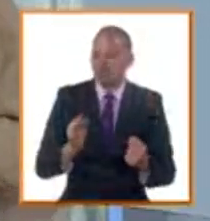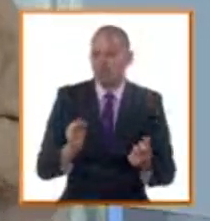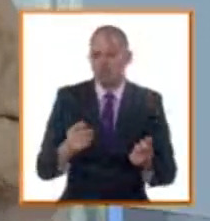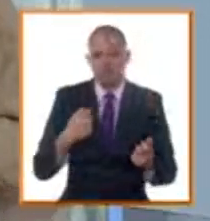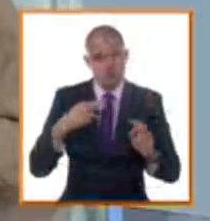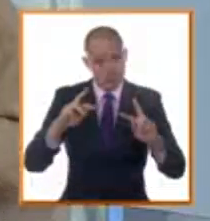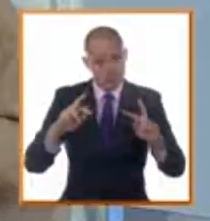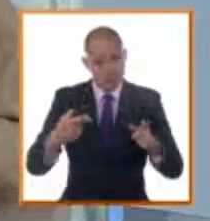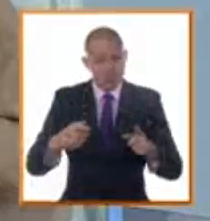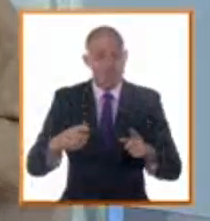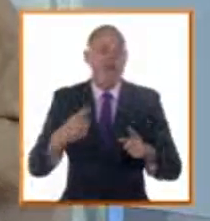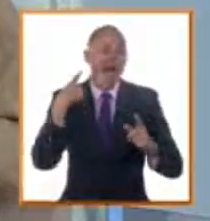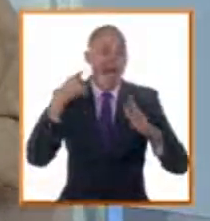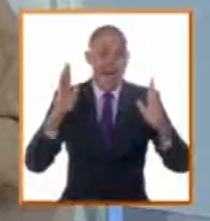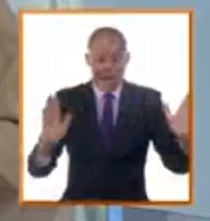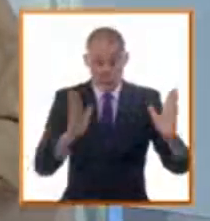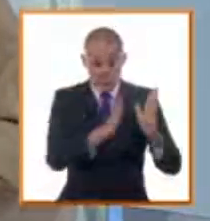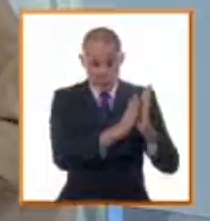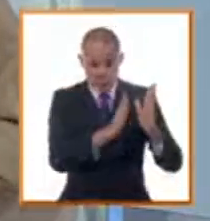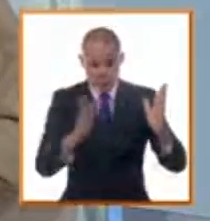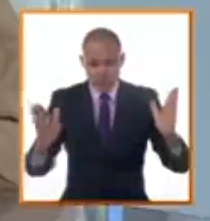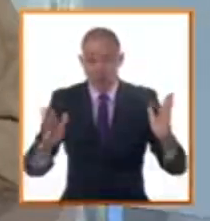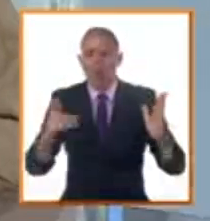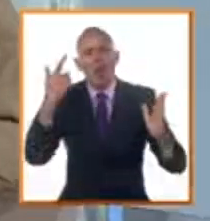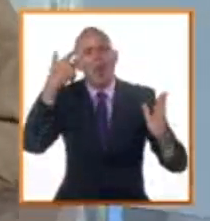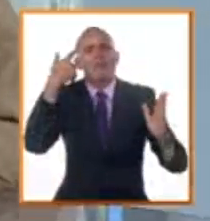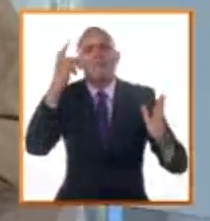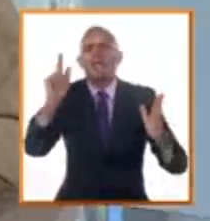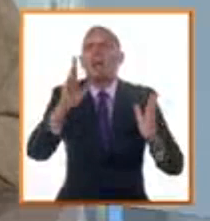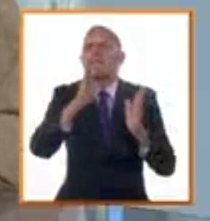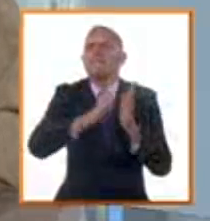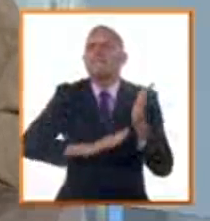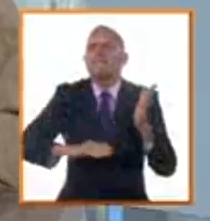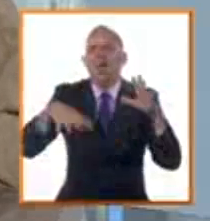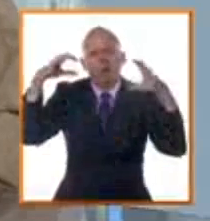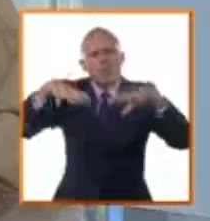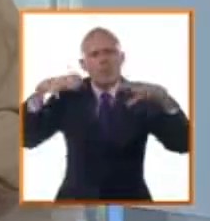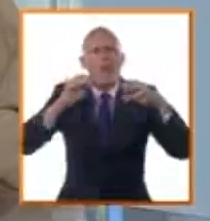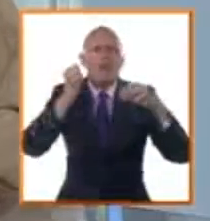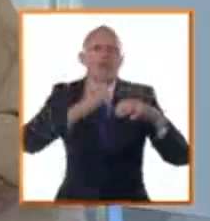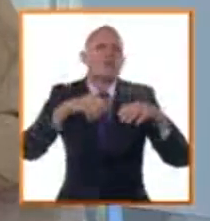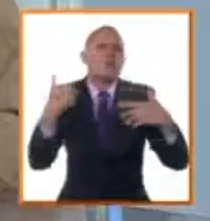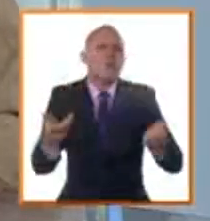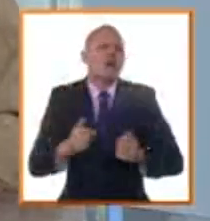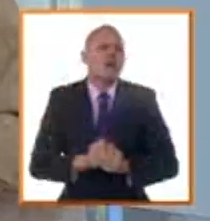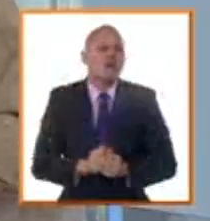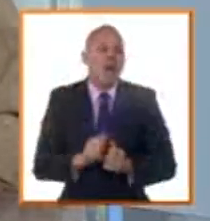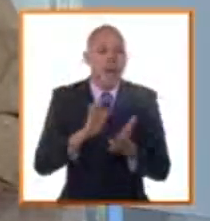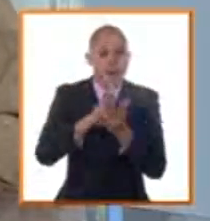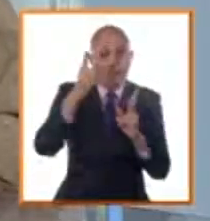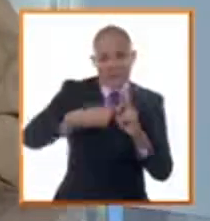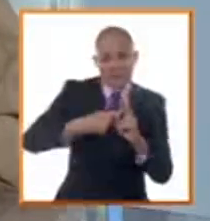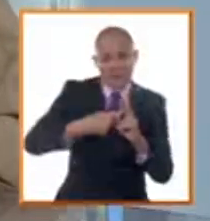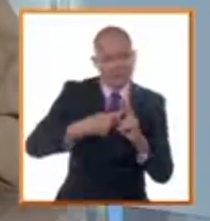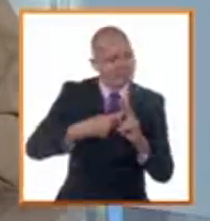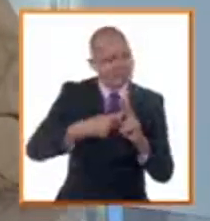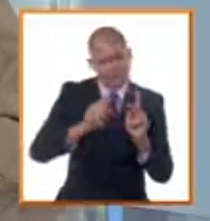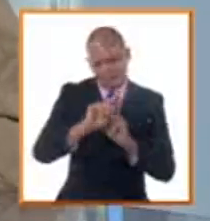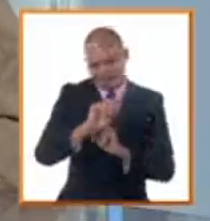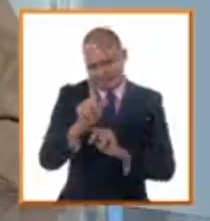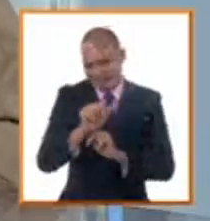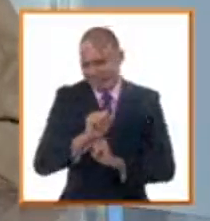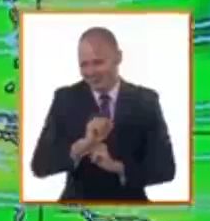más lluvioso del año. No es mayo. No es mayo, es junio. El periodo lluvioso comienza en mayo, pero sobre todo a partir de la segunda